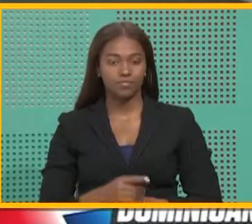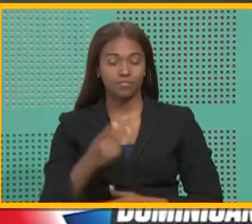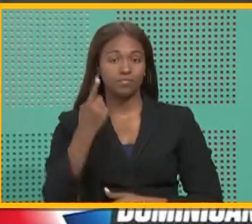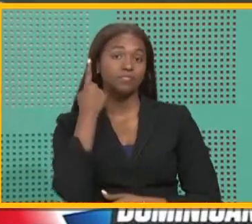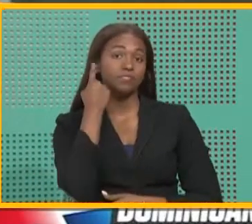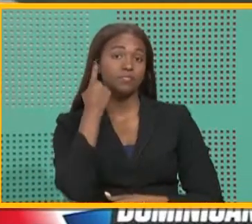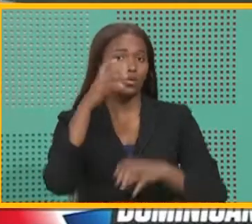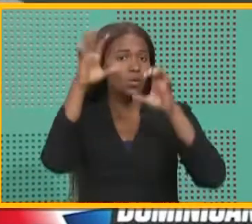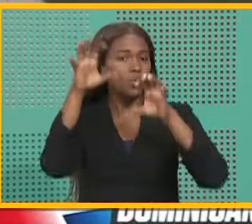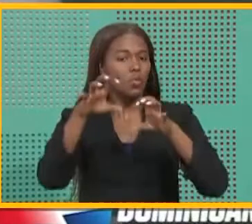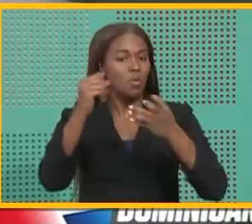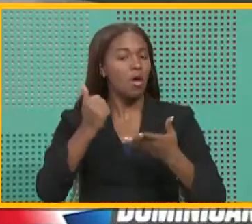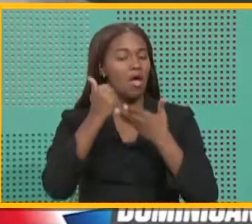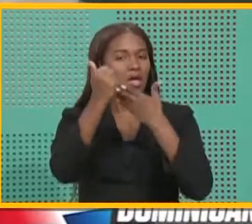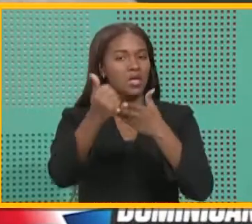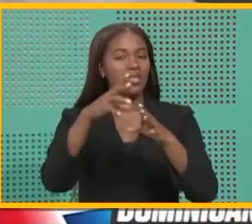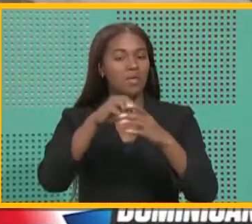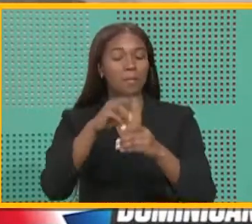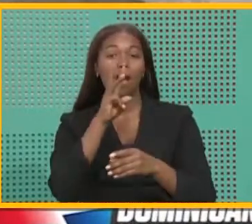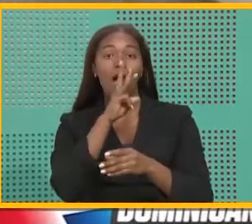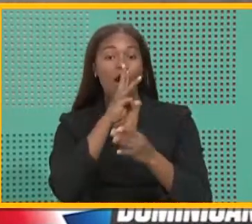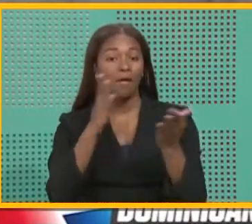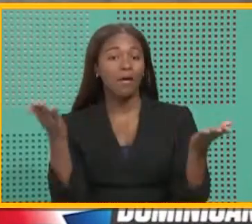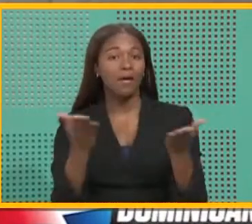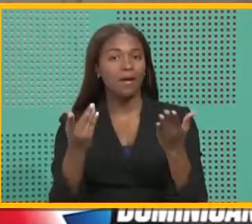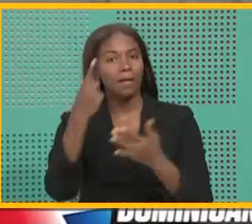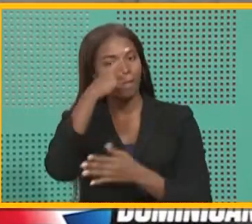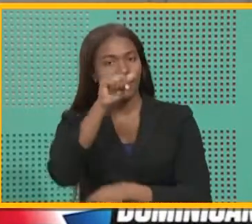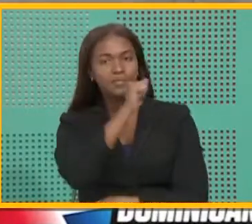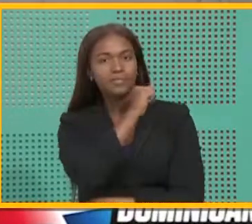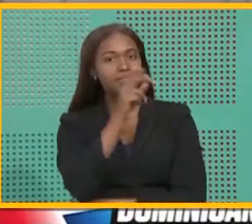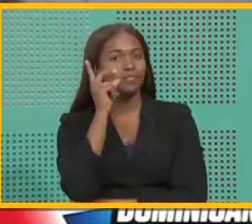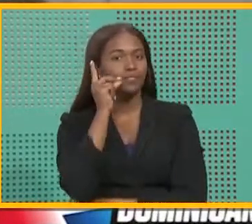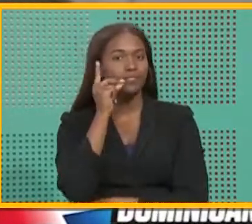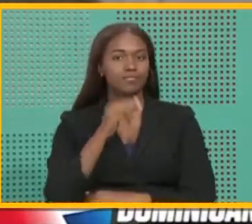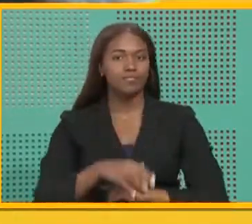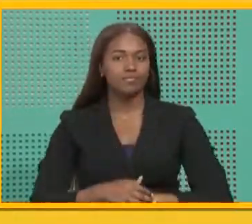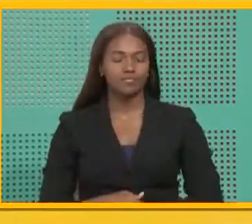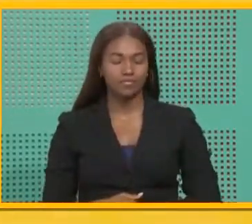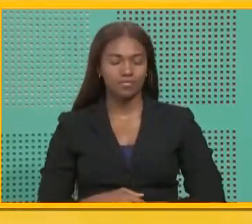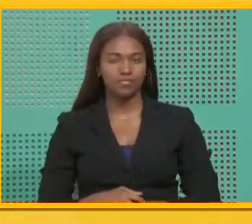Recientes lluvias mejoran producción de agua potable para el Gran Santo Domingo.